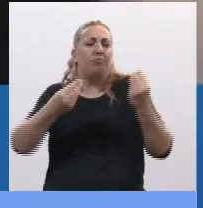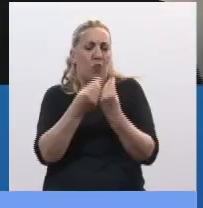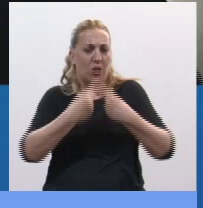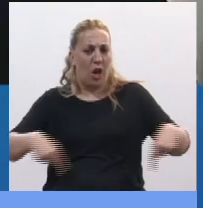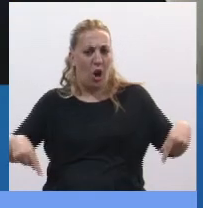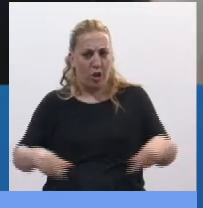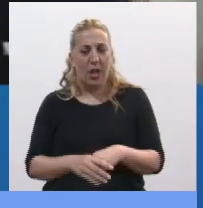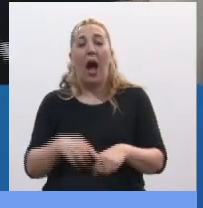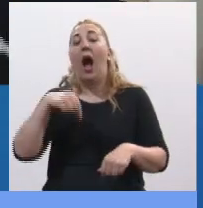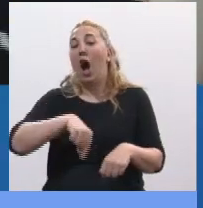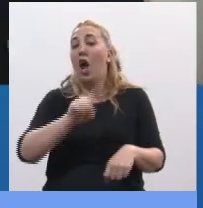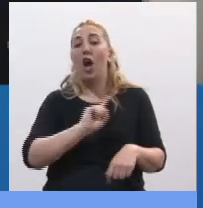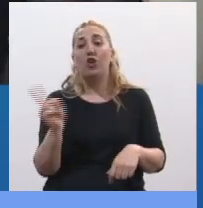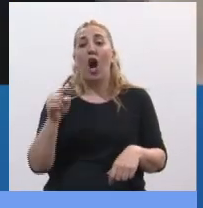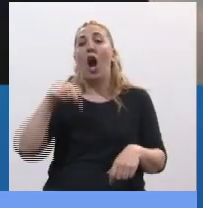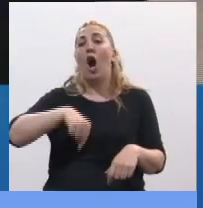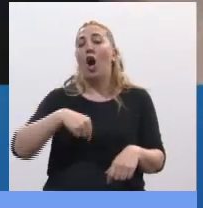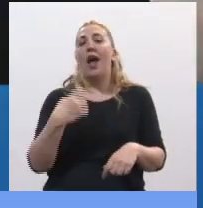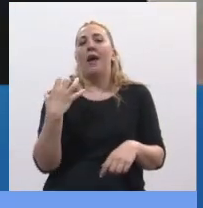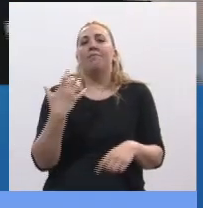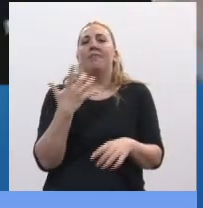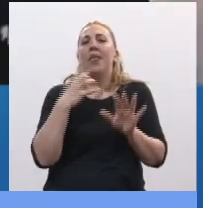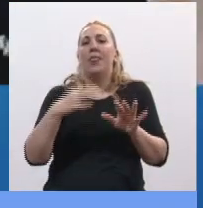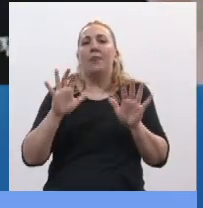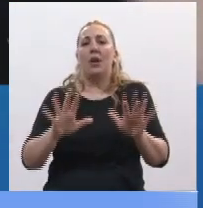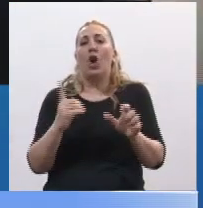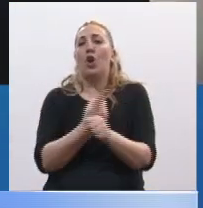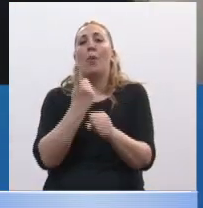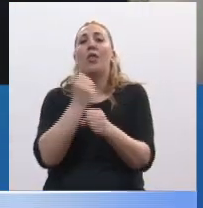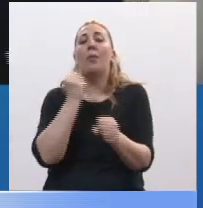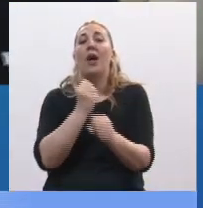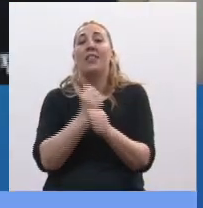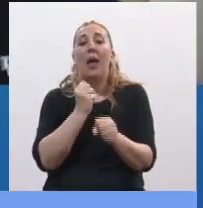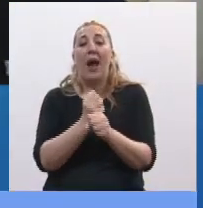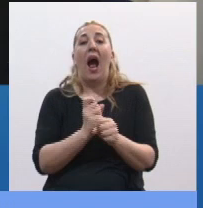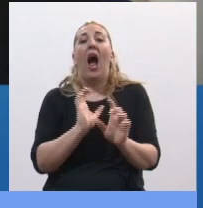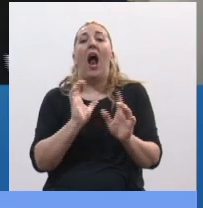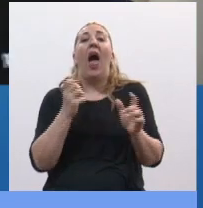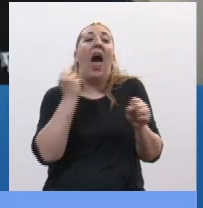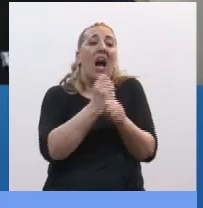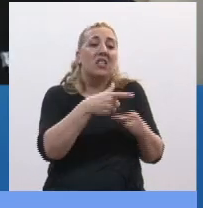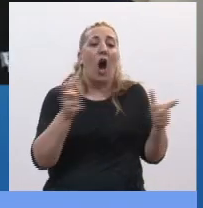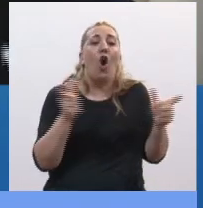etcétera, etcétera. Ahora no, ahora hay que esperar. No podemos trabajar en el Senado hasta que esa comisión nos explique.